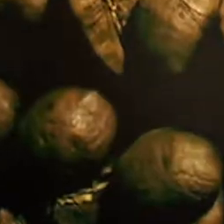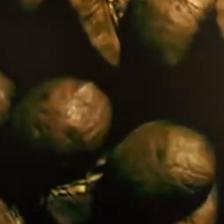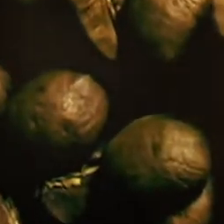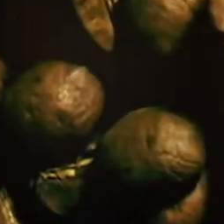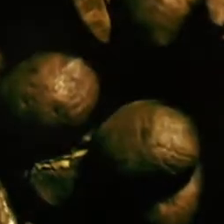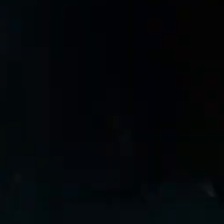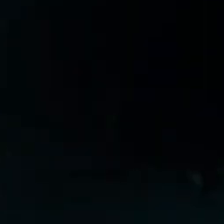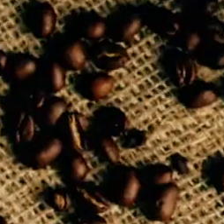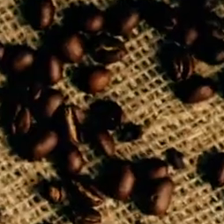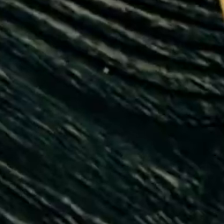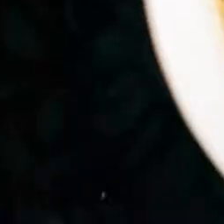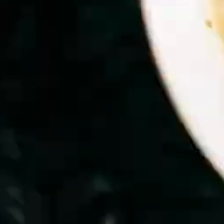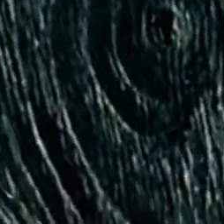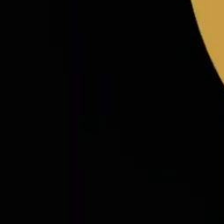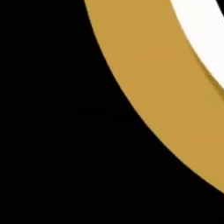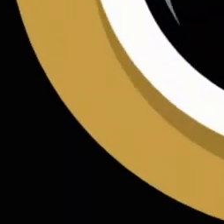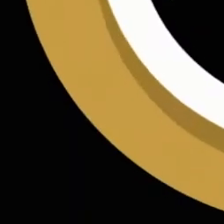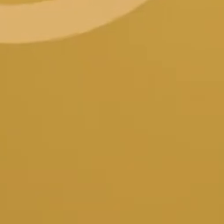ah